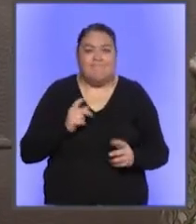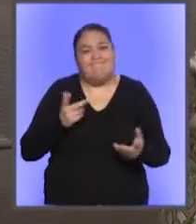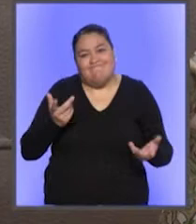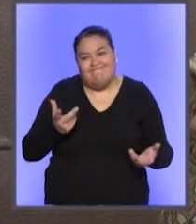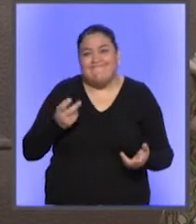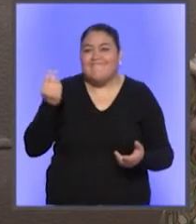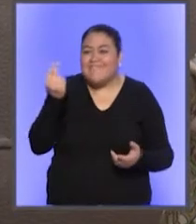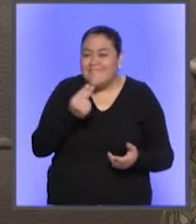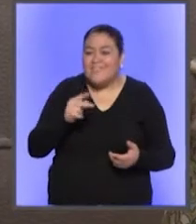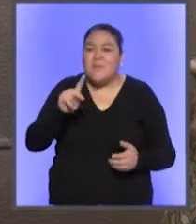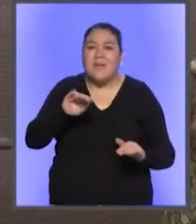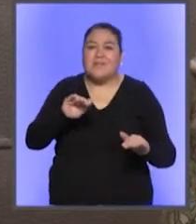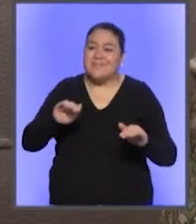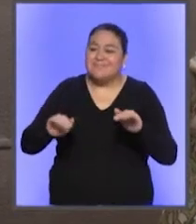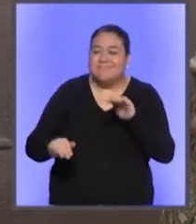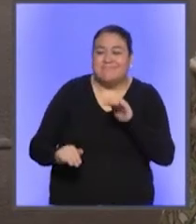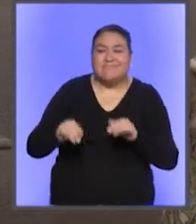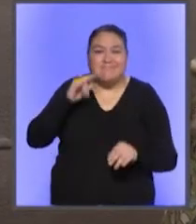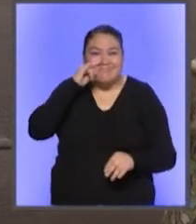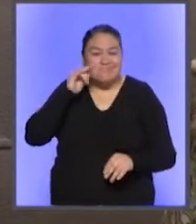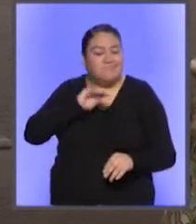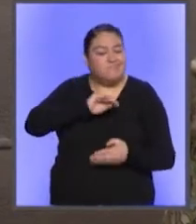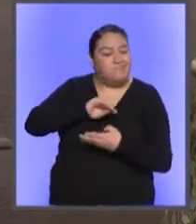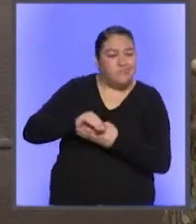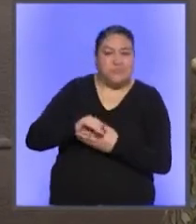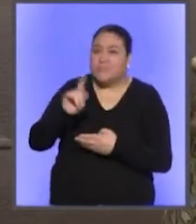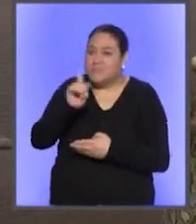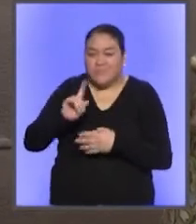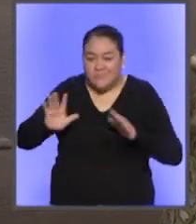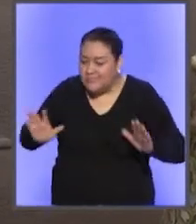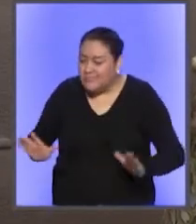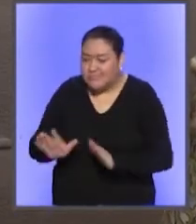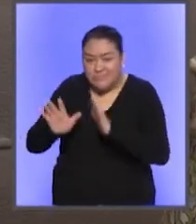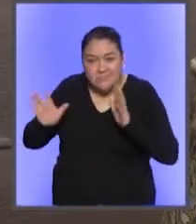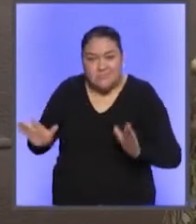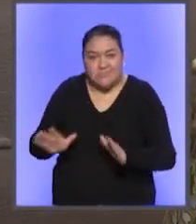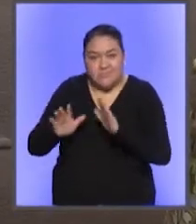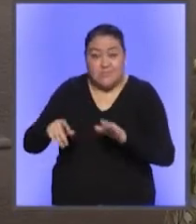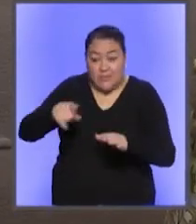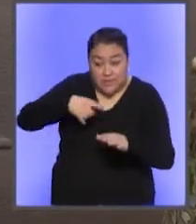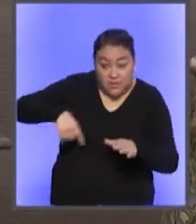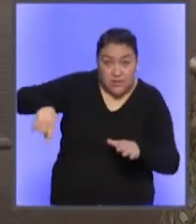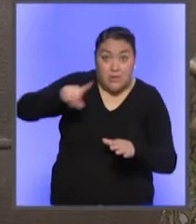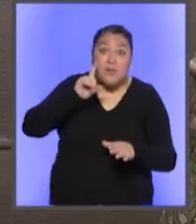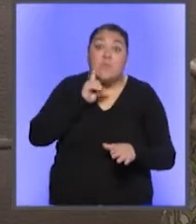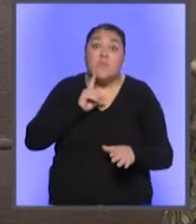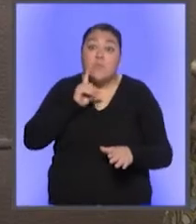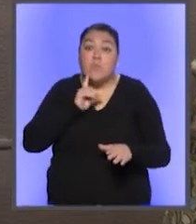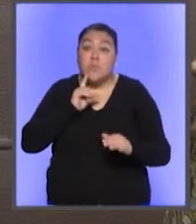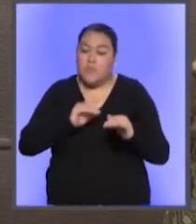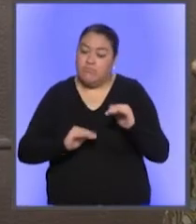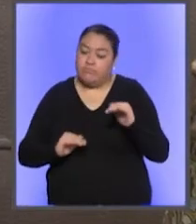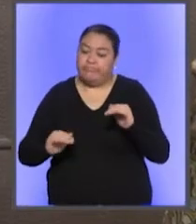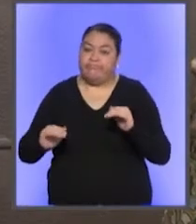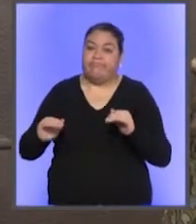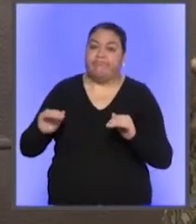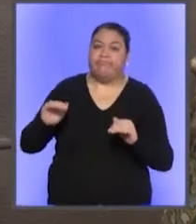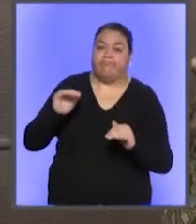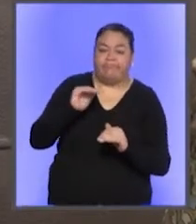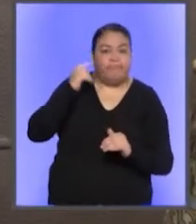en la tarea de ellas está en visibilizada Entonces si es importante que les impulsemos para que ellas desarrollen